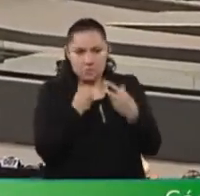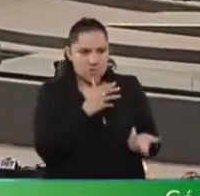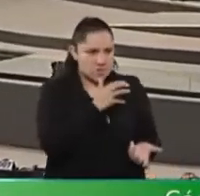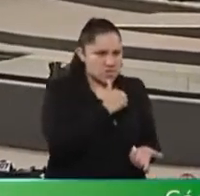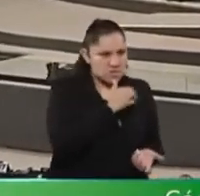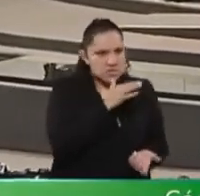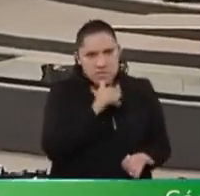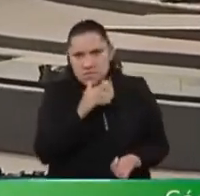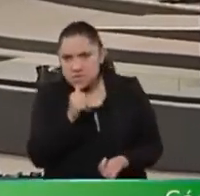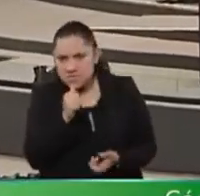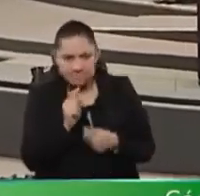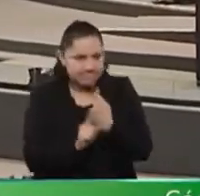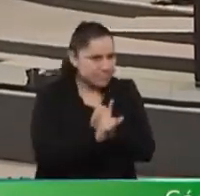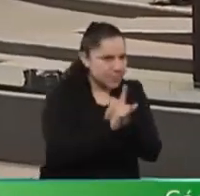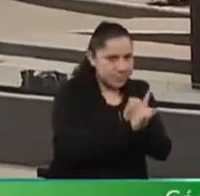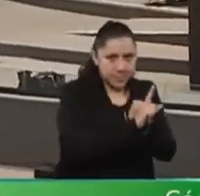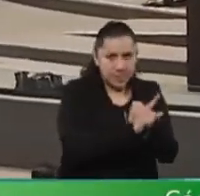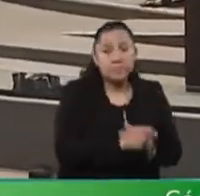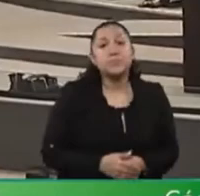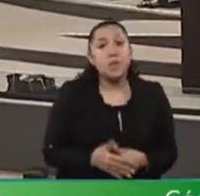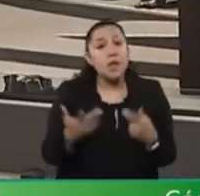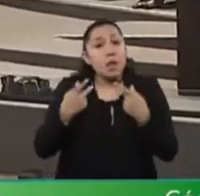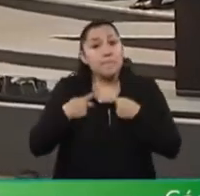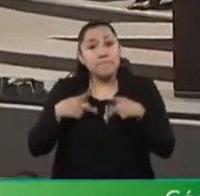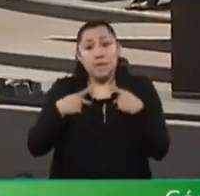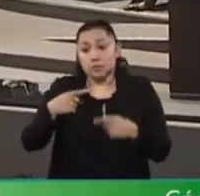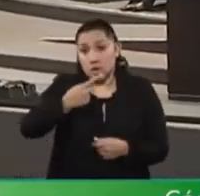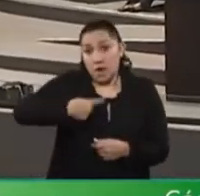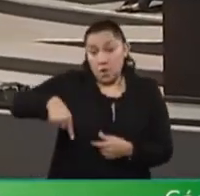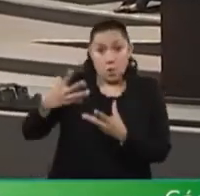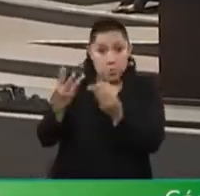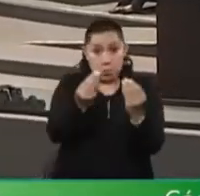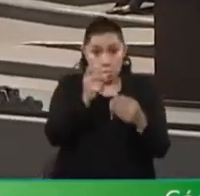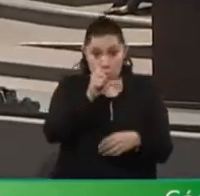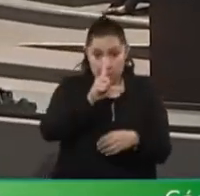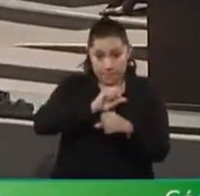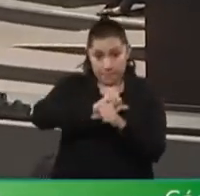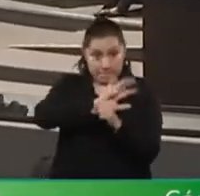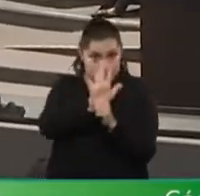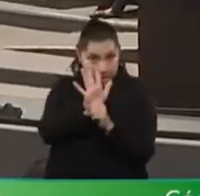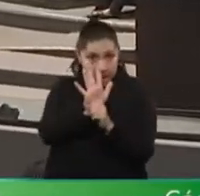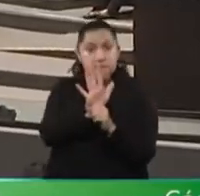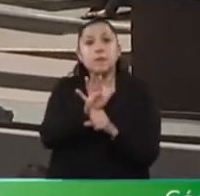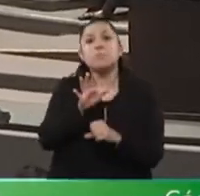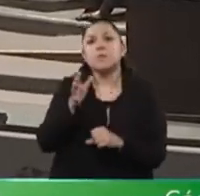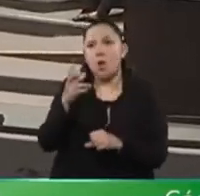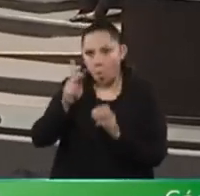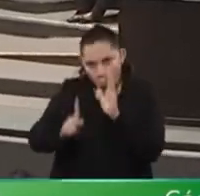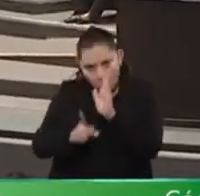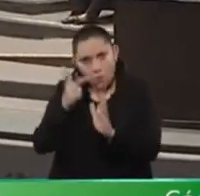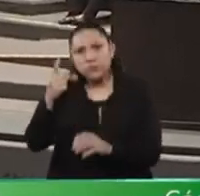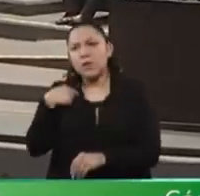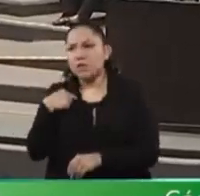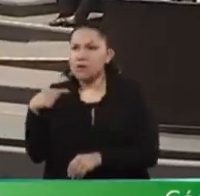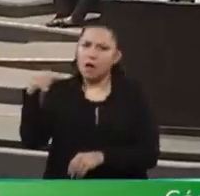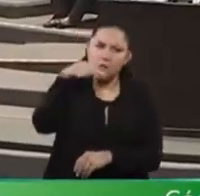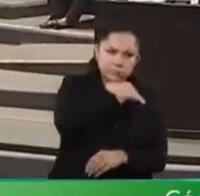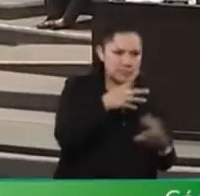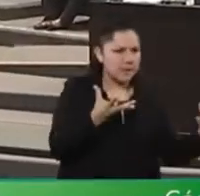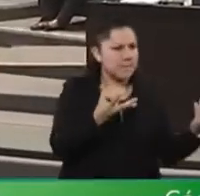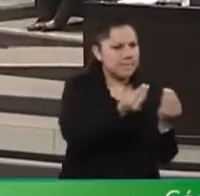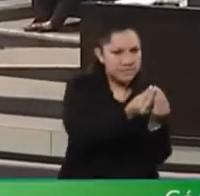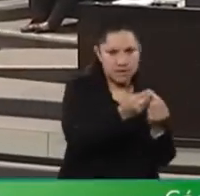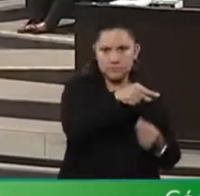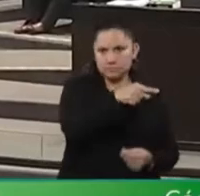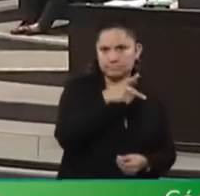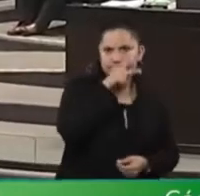regresado a vivir con sus padres después de una pandemia que disminuyó el ingreso y en otros casos provocó la pérdida del empleo hay